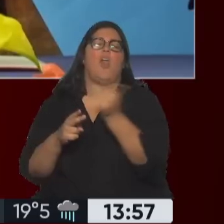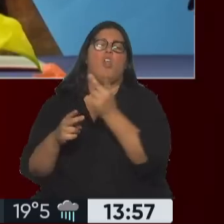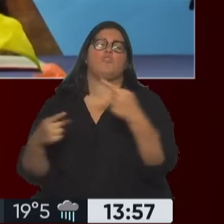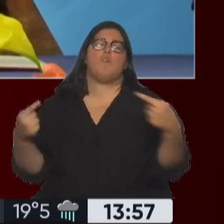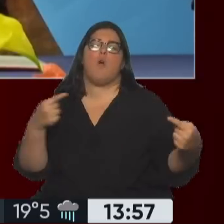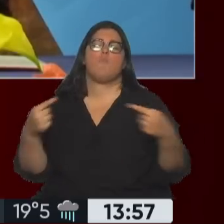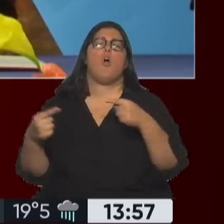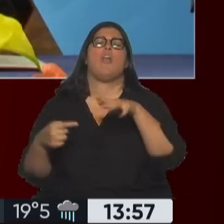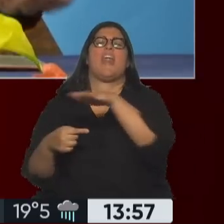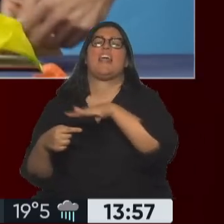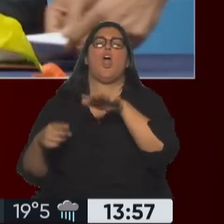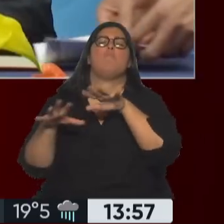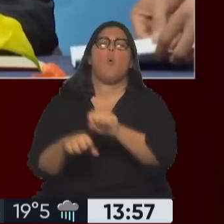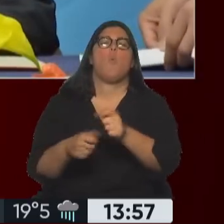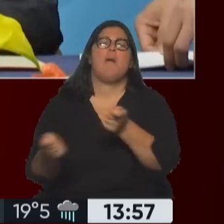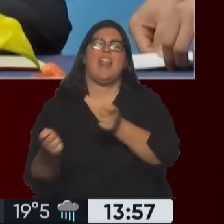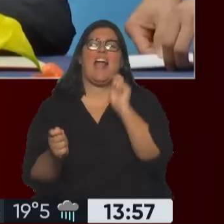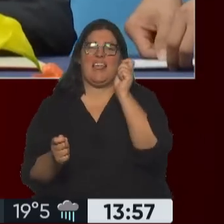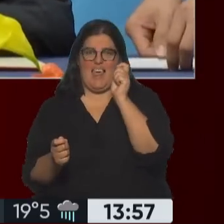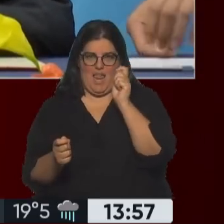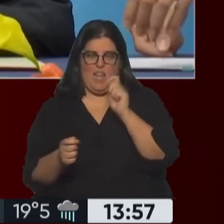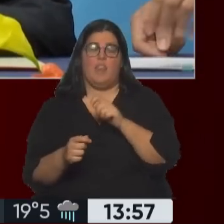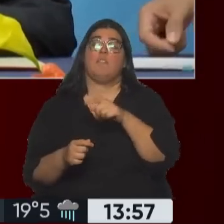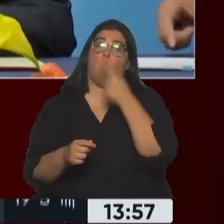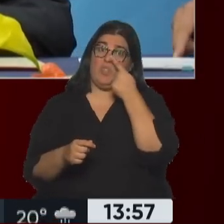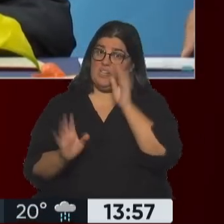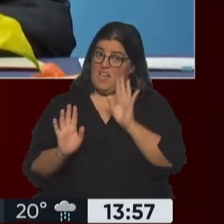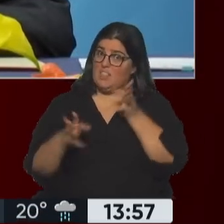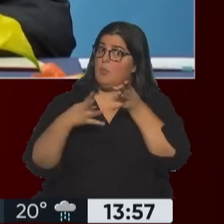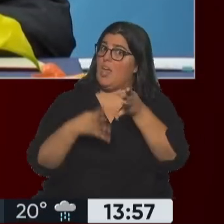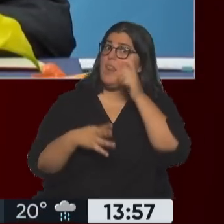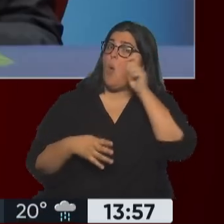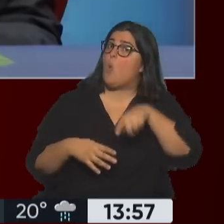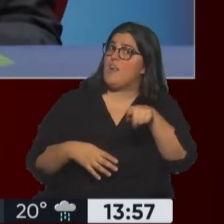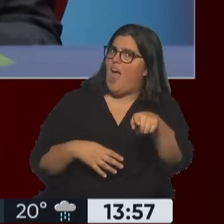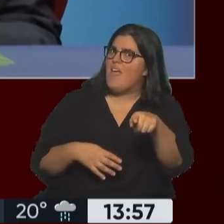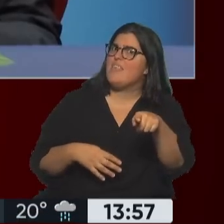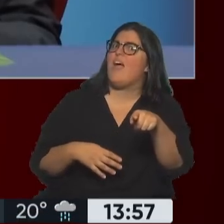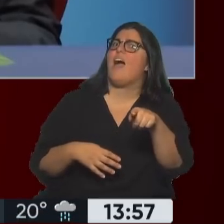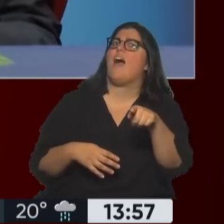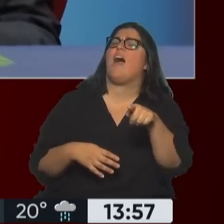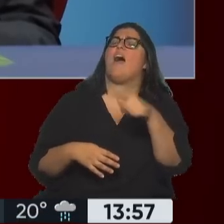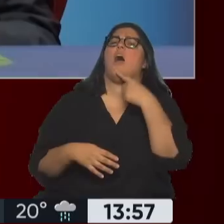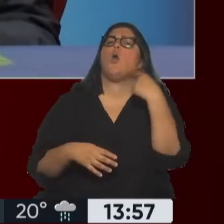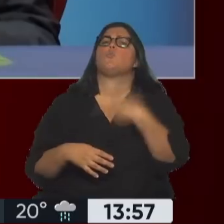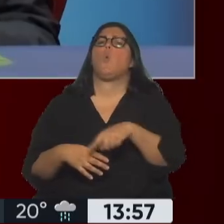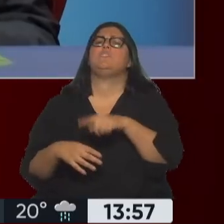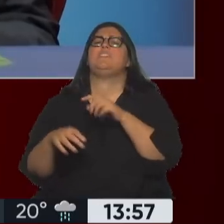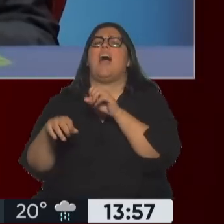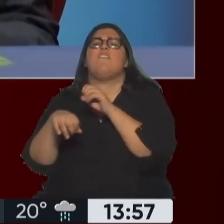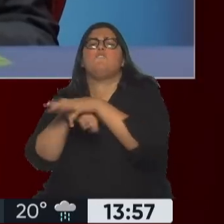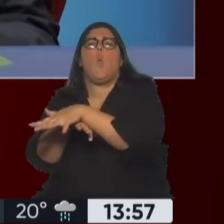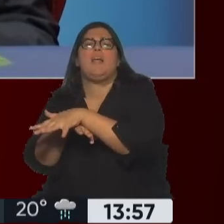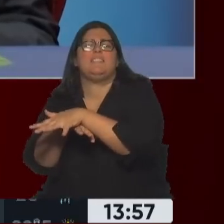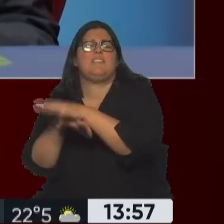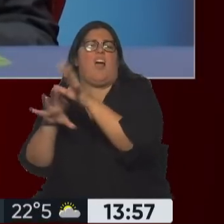regiones, bueno, acá es interesante porque se da en el marco de la guerra en Ucrania, donde justamente se empieza a perder cierta influencia de Rusia, es decir, que